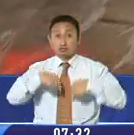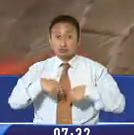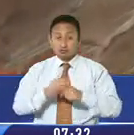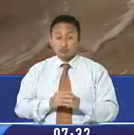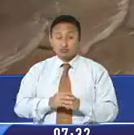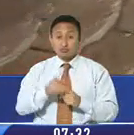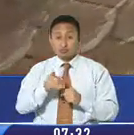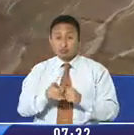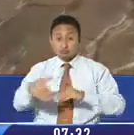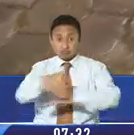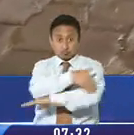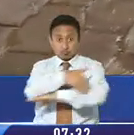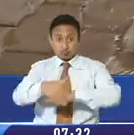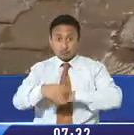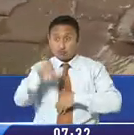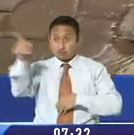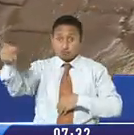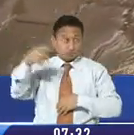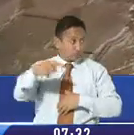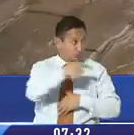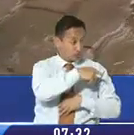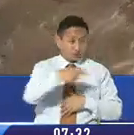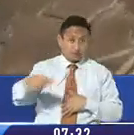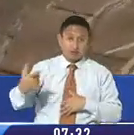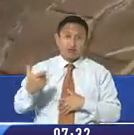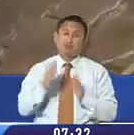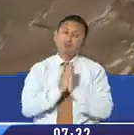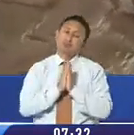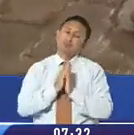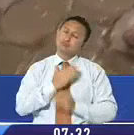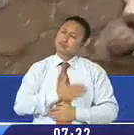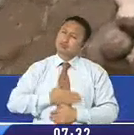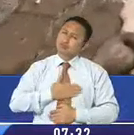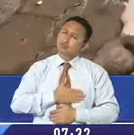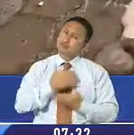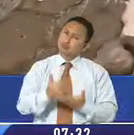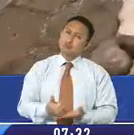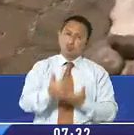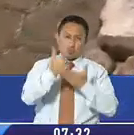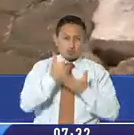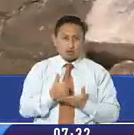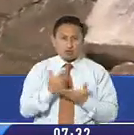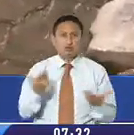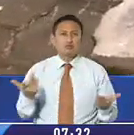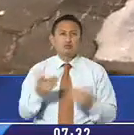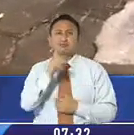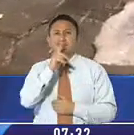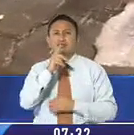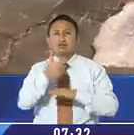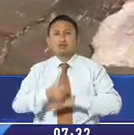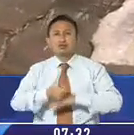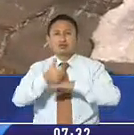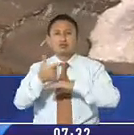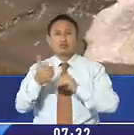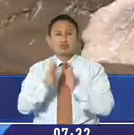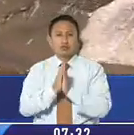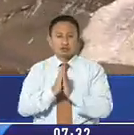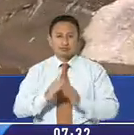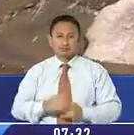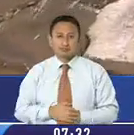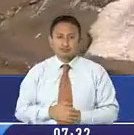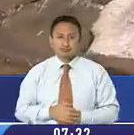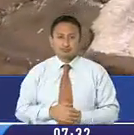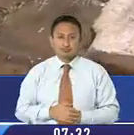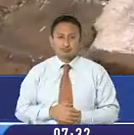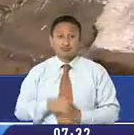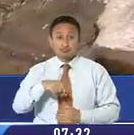allá, es allá. Entonces, que por favor nos ayuden, o a dónde acudimos a pedir ayuda. Porque no, ya